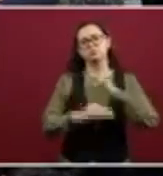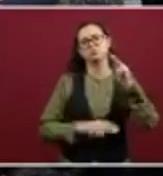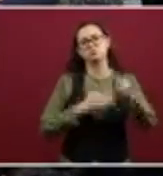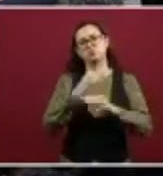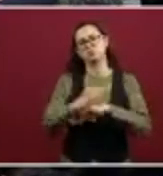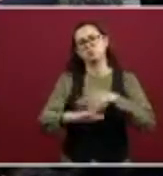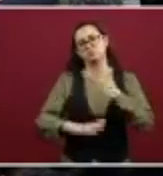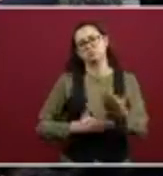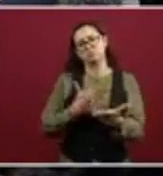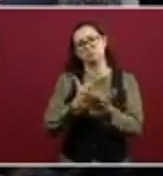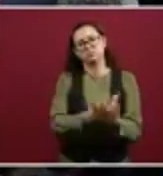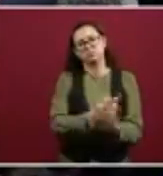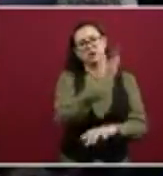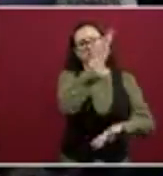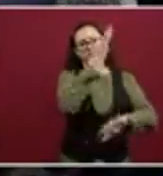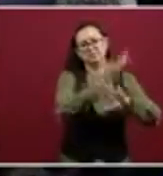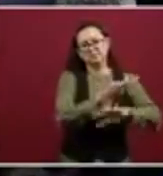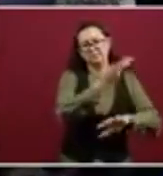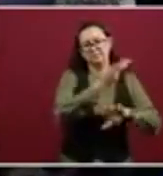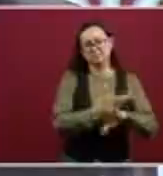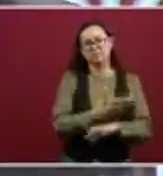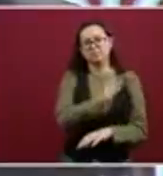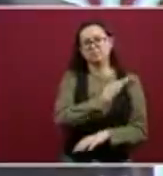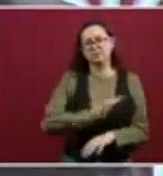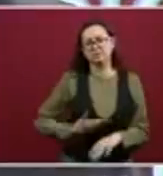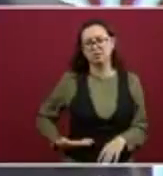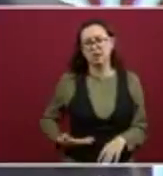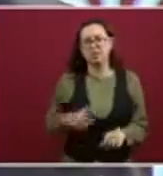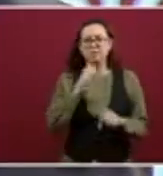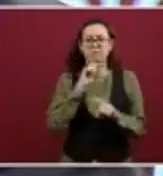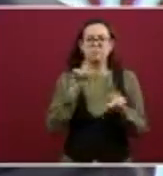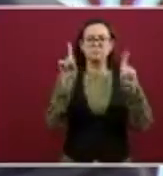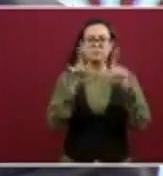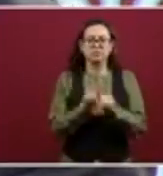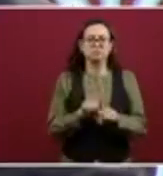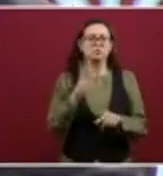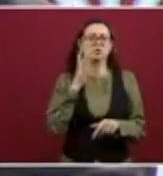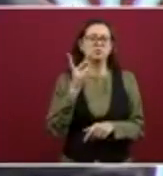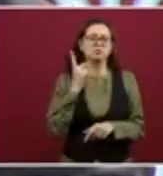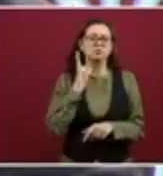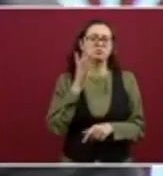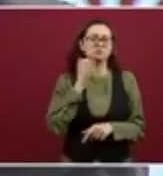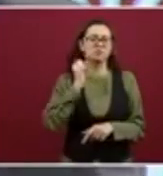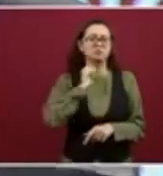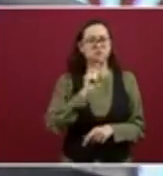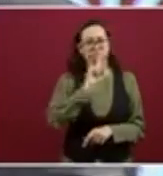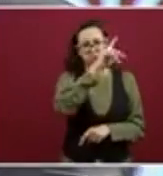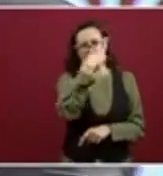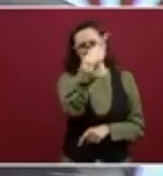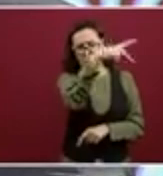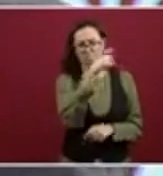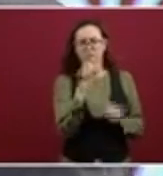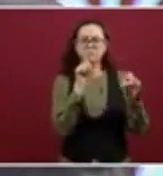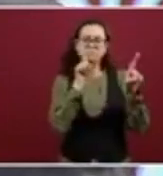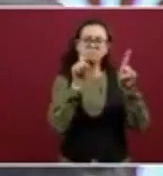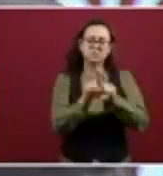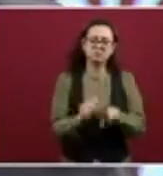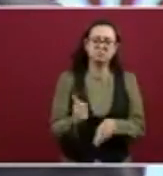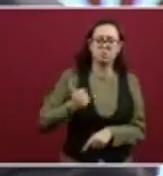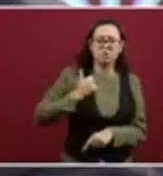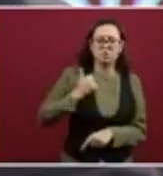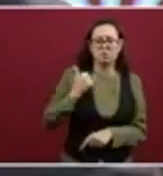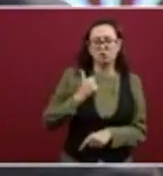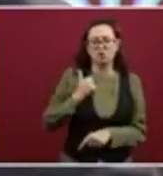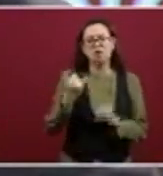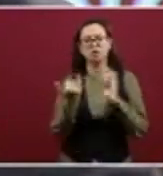Estados Unidos, tanto al Ejecutivo como al Congreso en su caso, Canadá, como ya lo mencionó el señor presidente, la